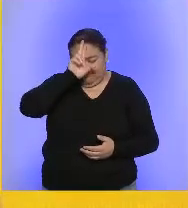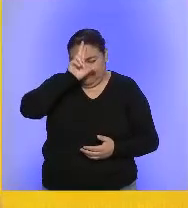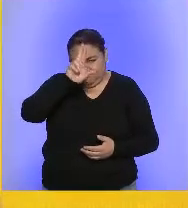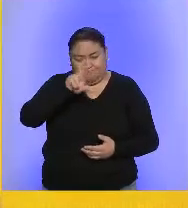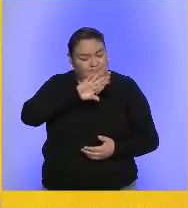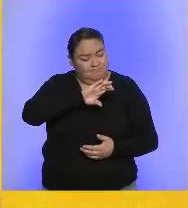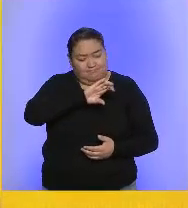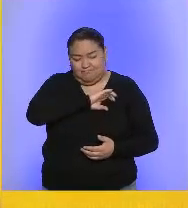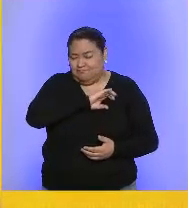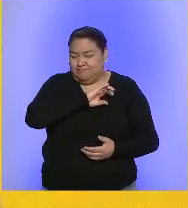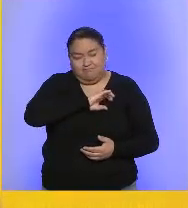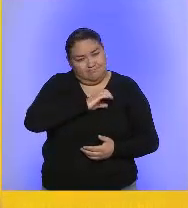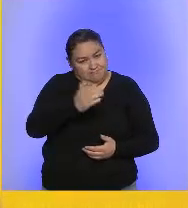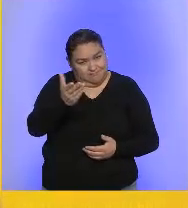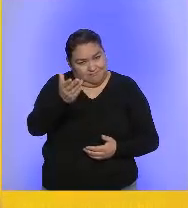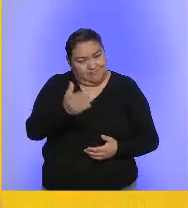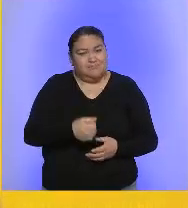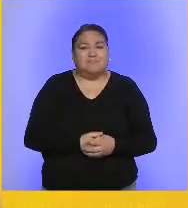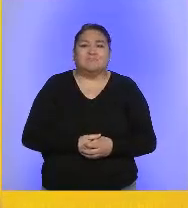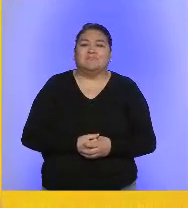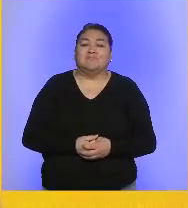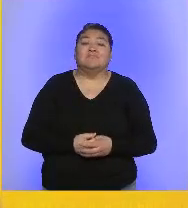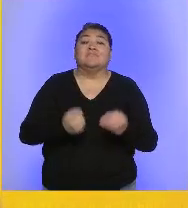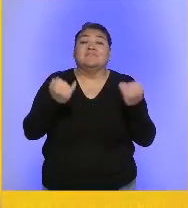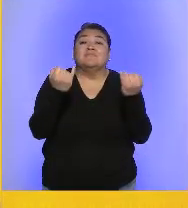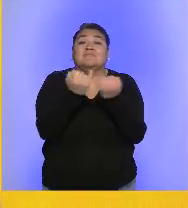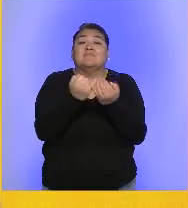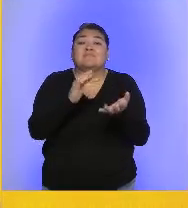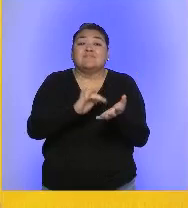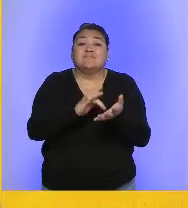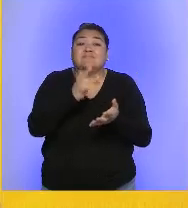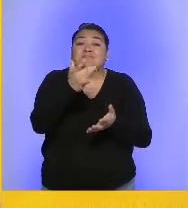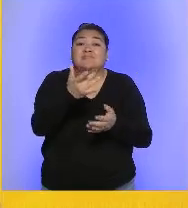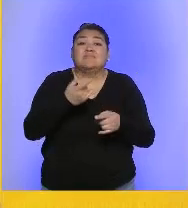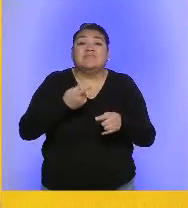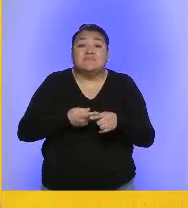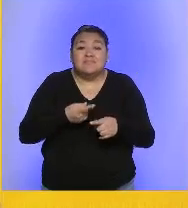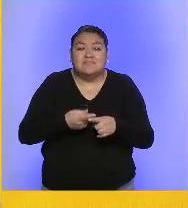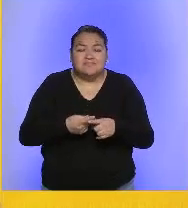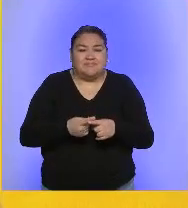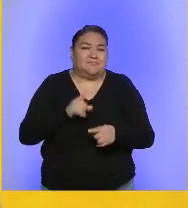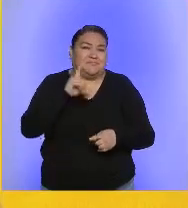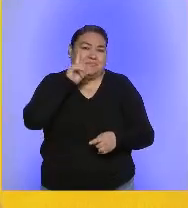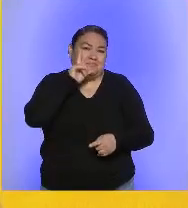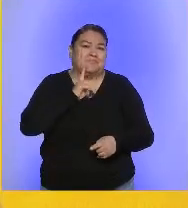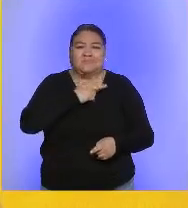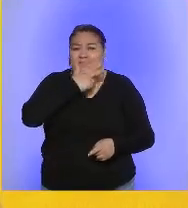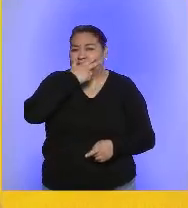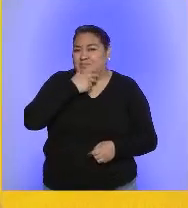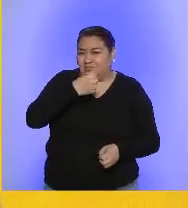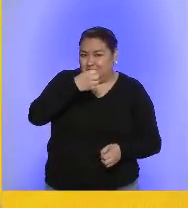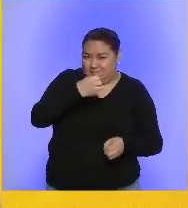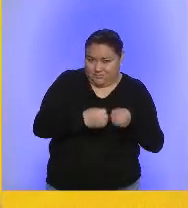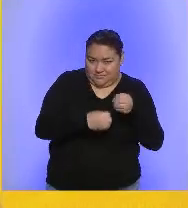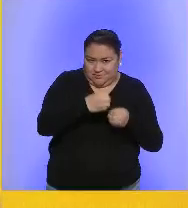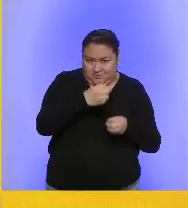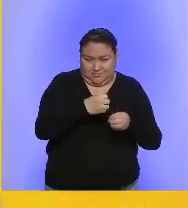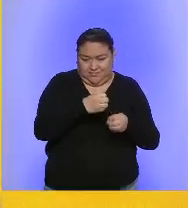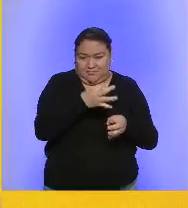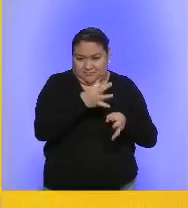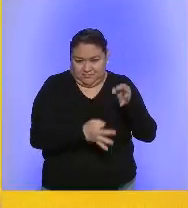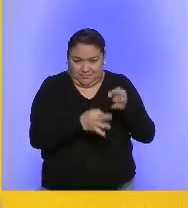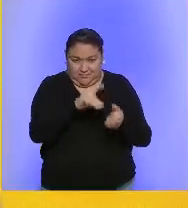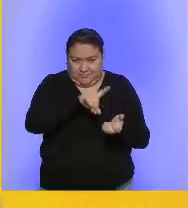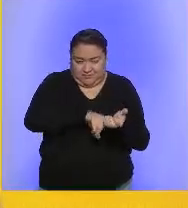luego también agradecer la presencia de las magistradas, magistrados de los diversos tribunales electorales, fiscales electorales,